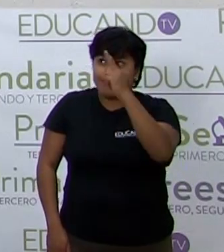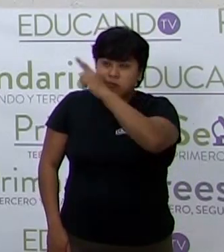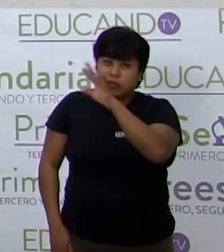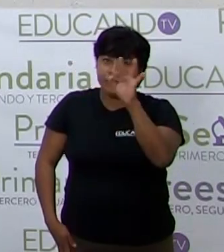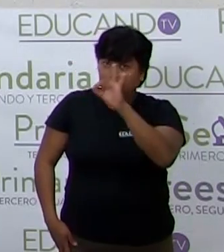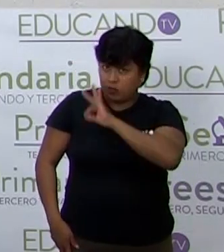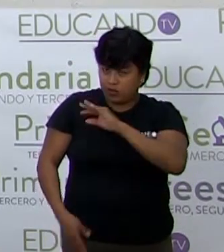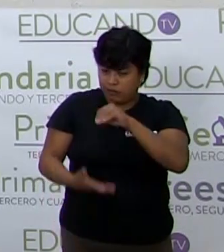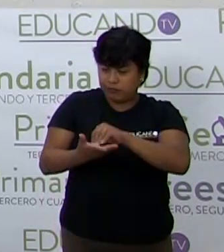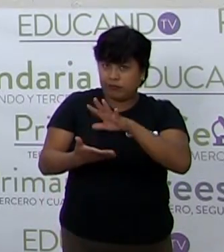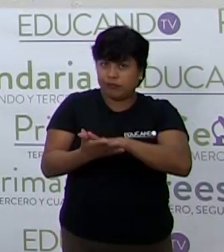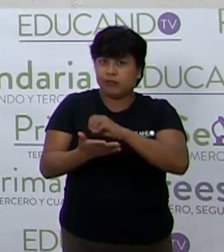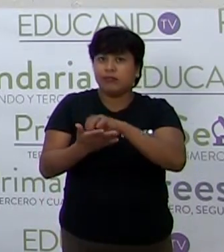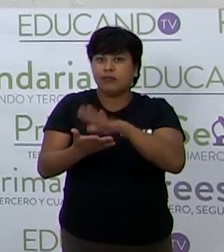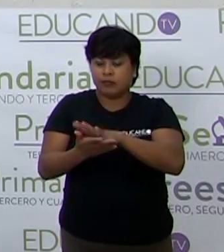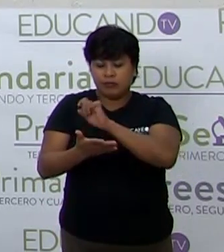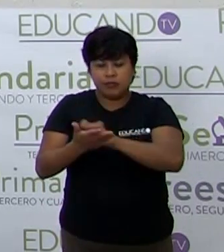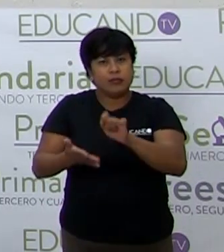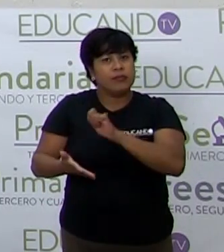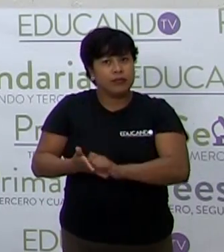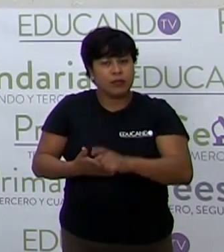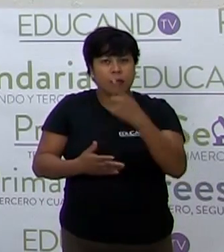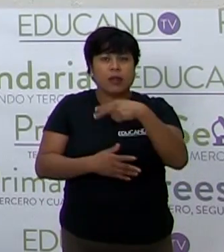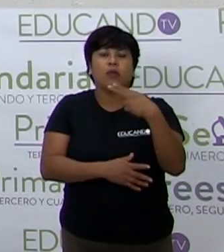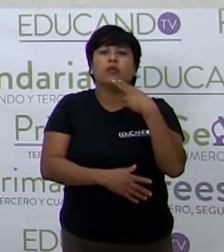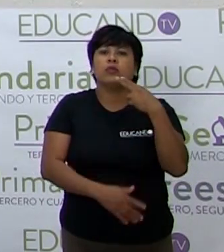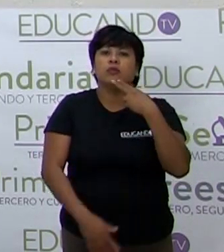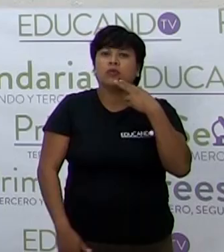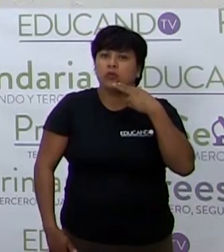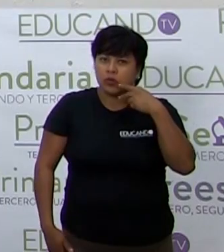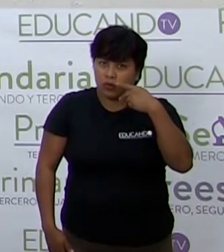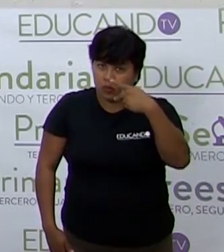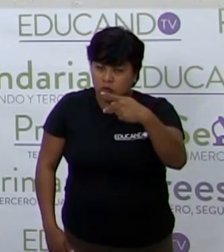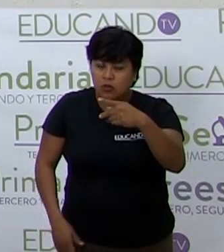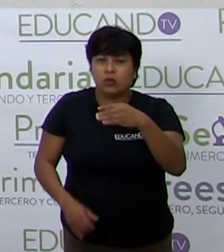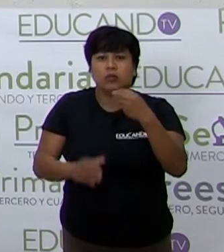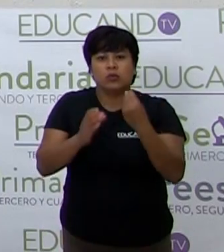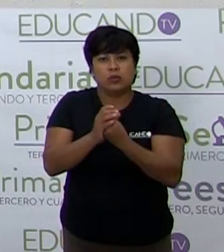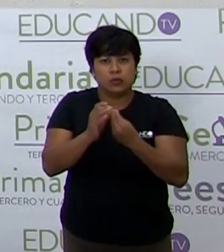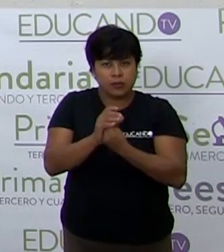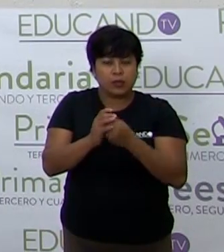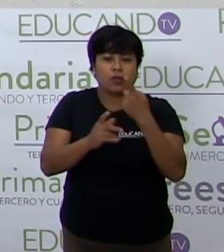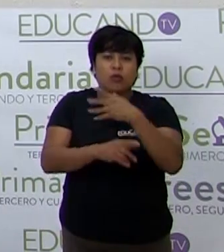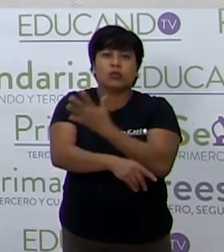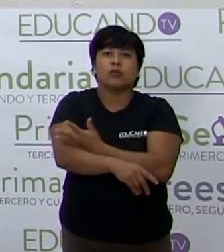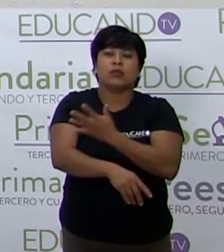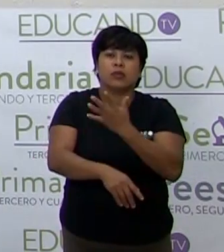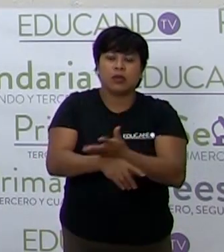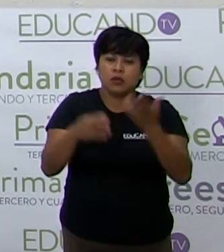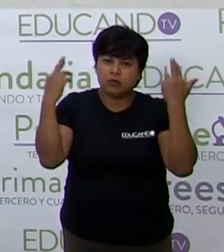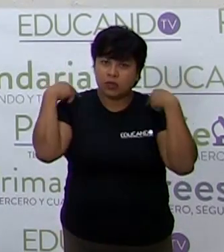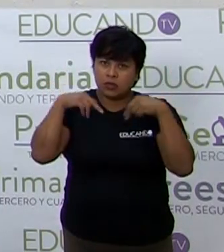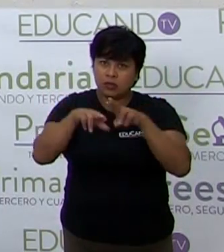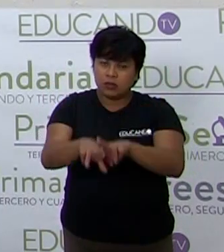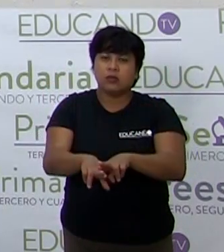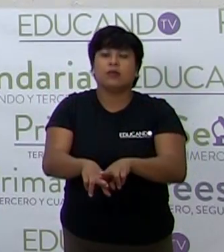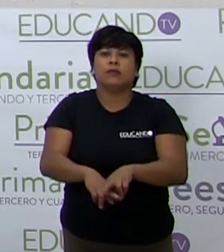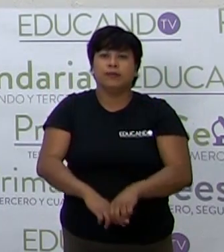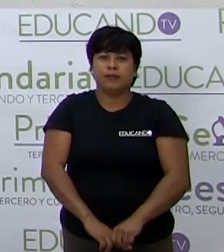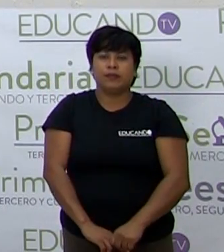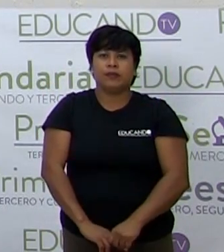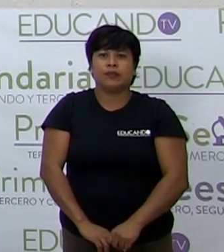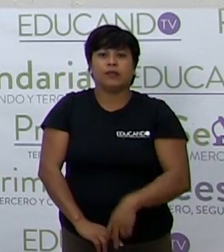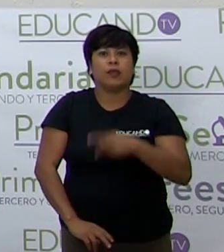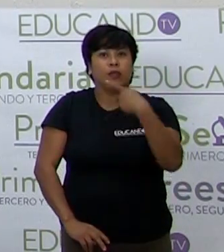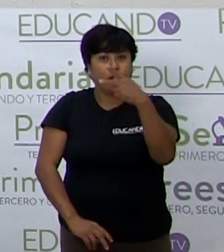notas, apuntes, que te sirvan en tu salón, con tus compañeros, con tu maestro,